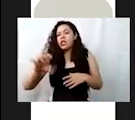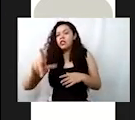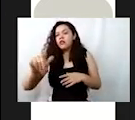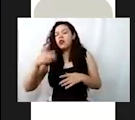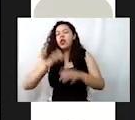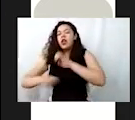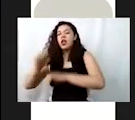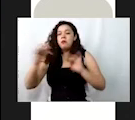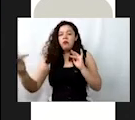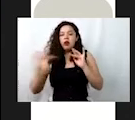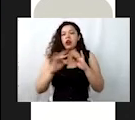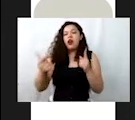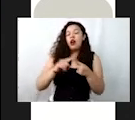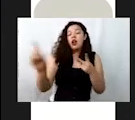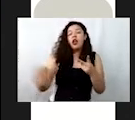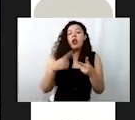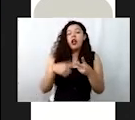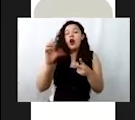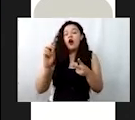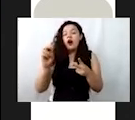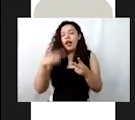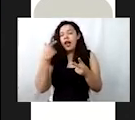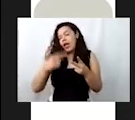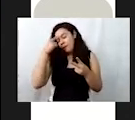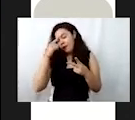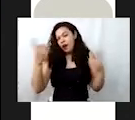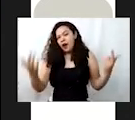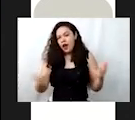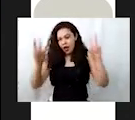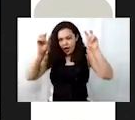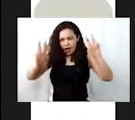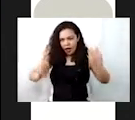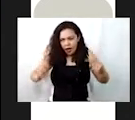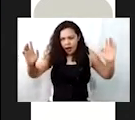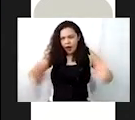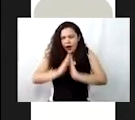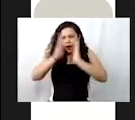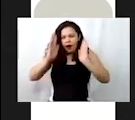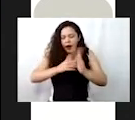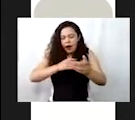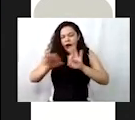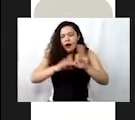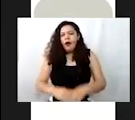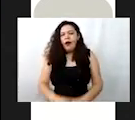es particularmente de una ONG que ha trabajado este tema de la sociedad.